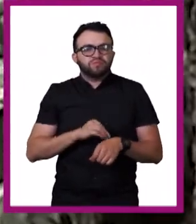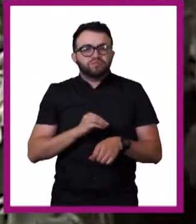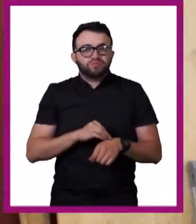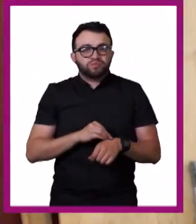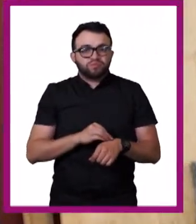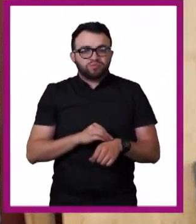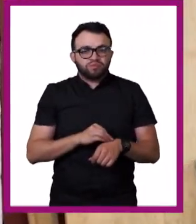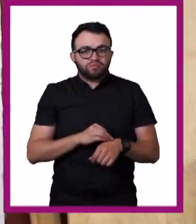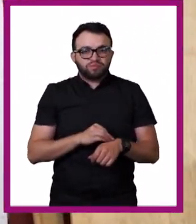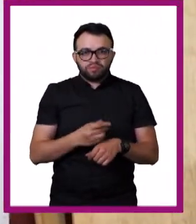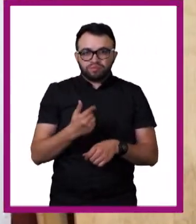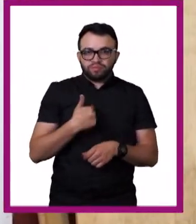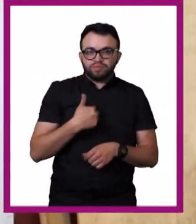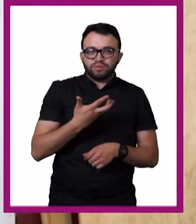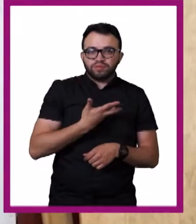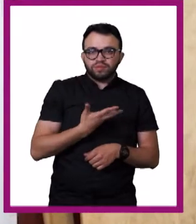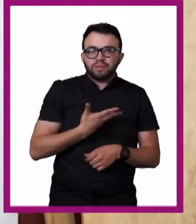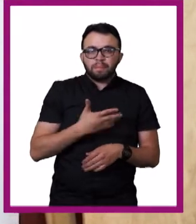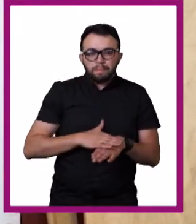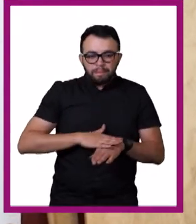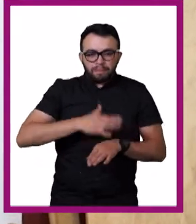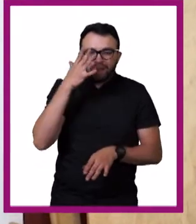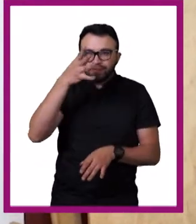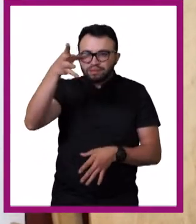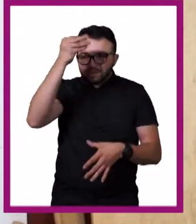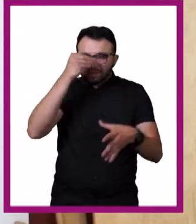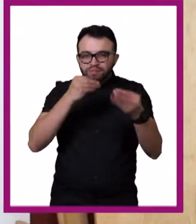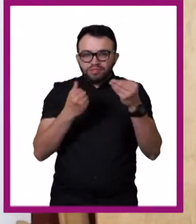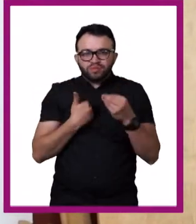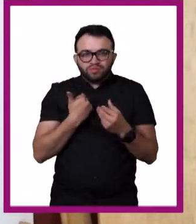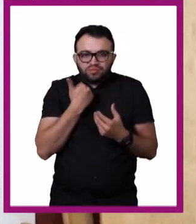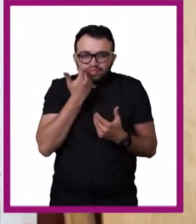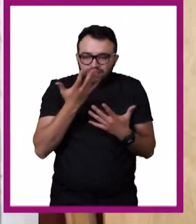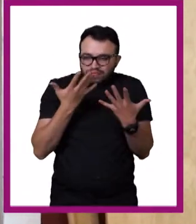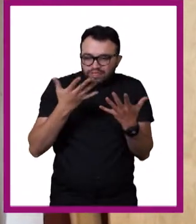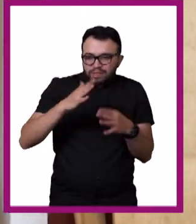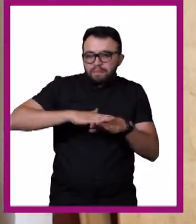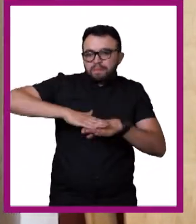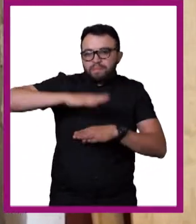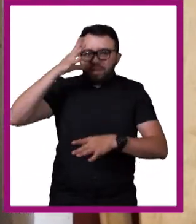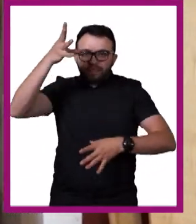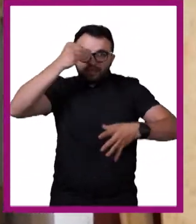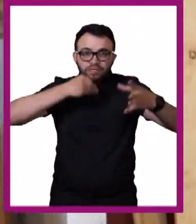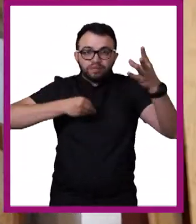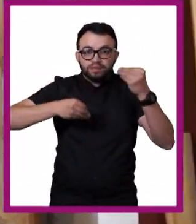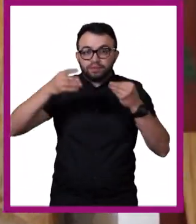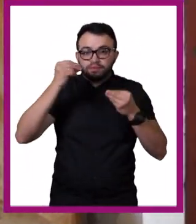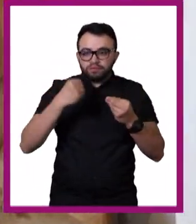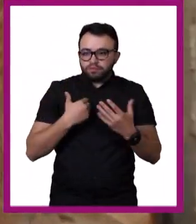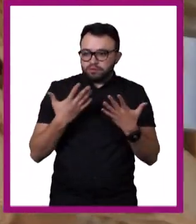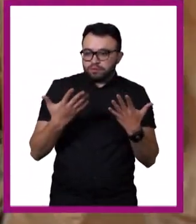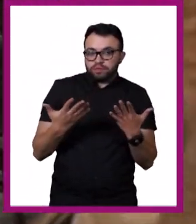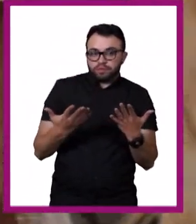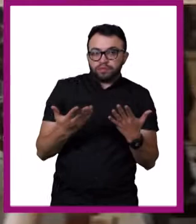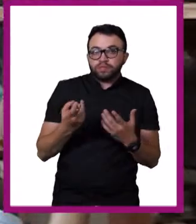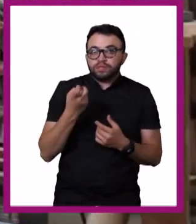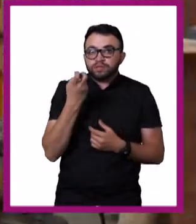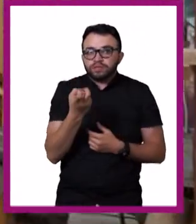todavía, en ese momento, todavía me quedaba mucho por aprender. Entonces, lo que hice en ese momento